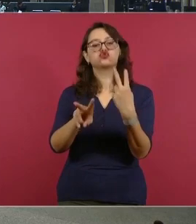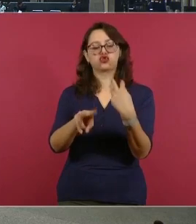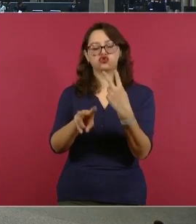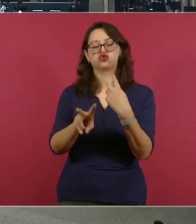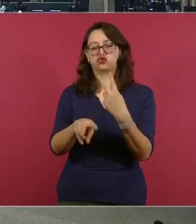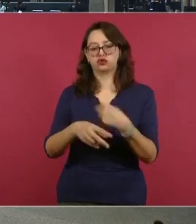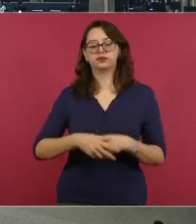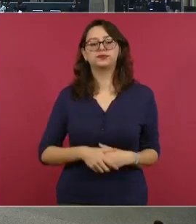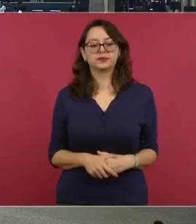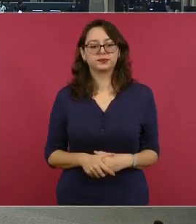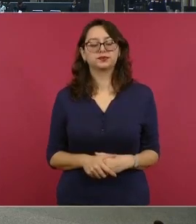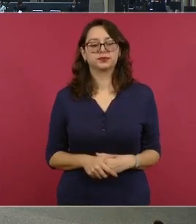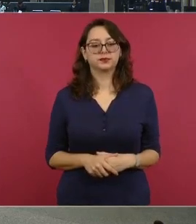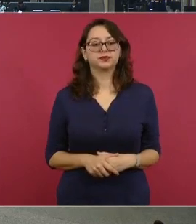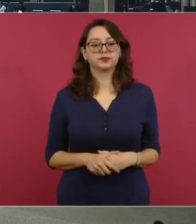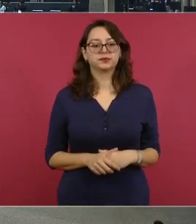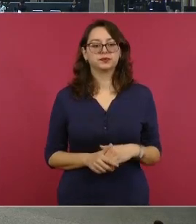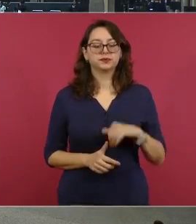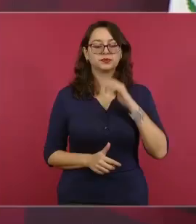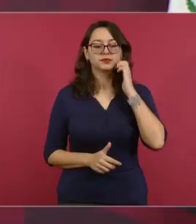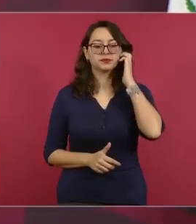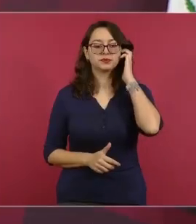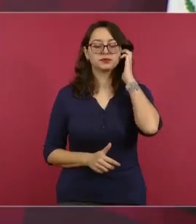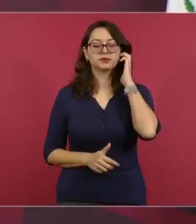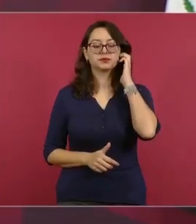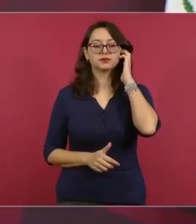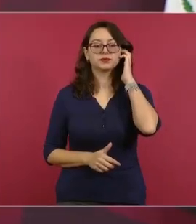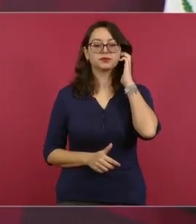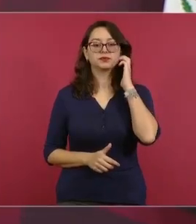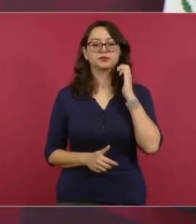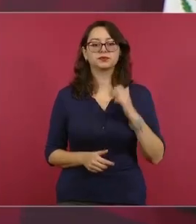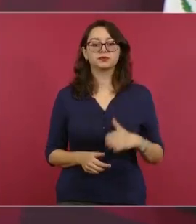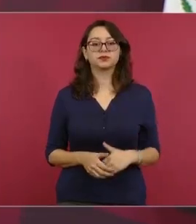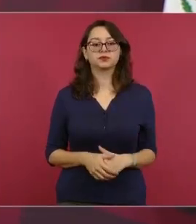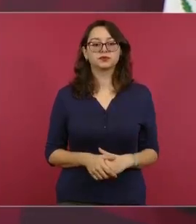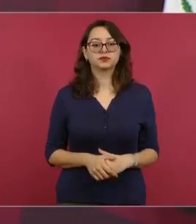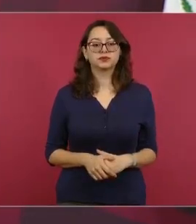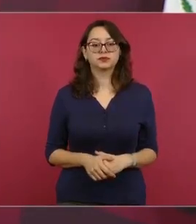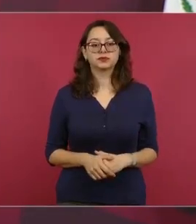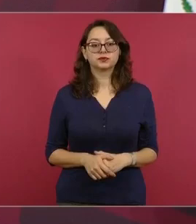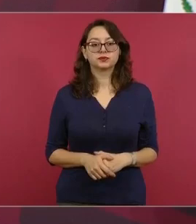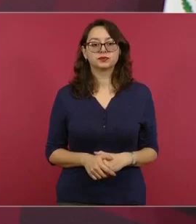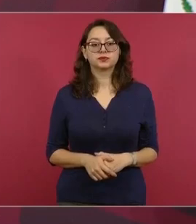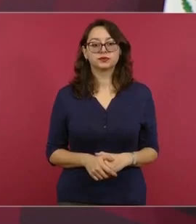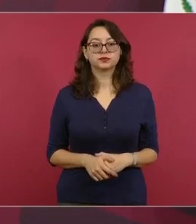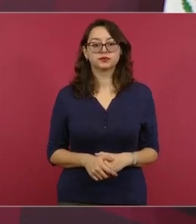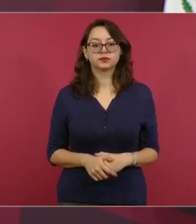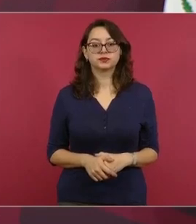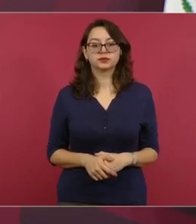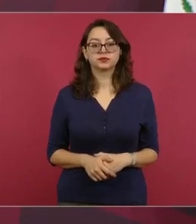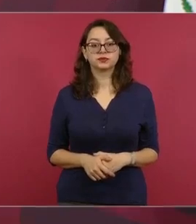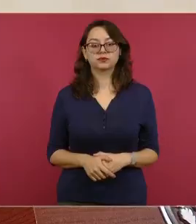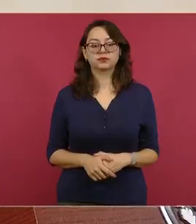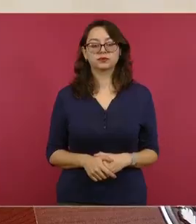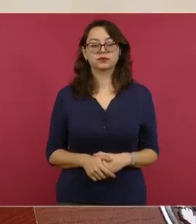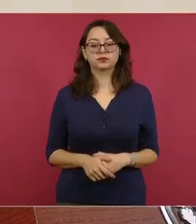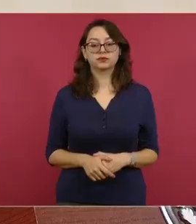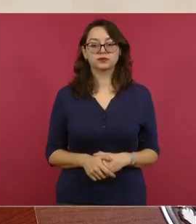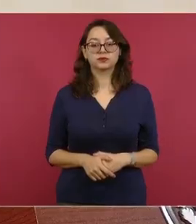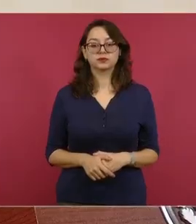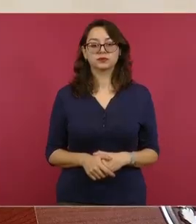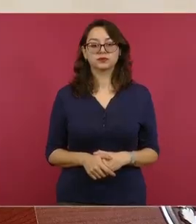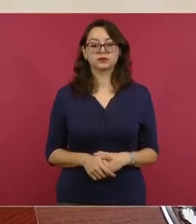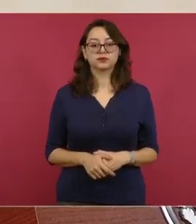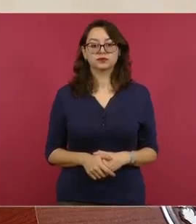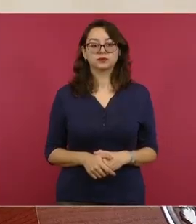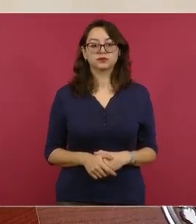¿Zihuatanejo? Sí, pero porque no, afortunadamente no hubo afectaciones mayores